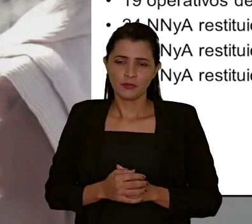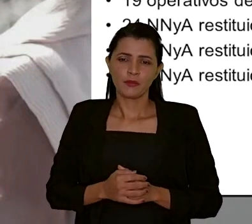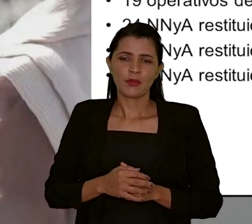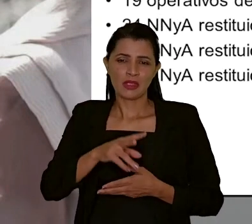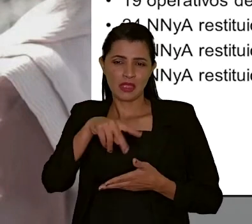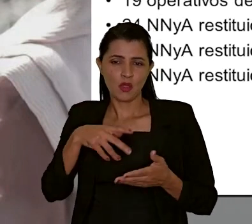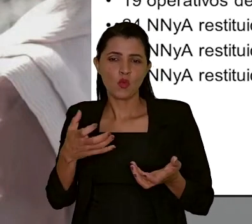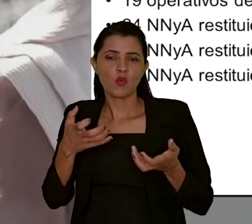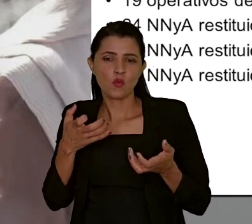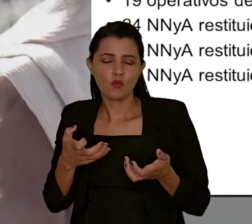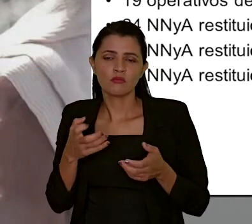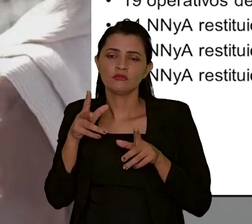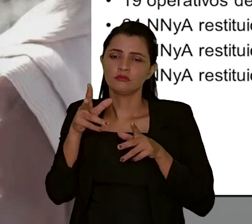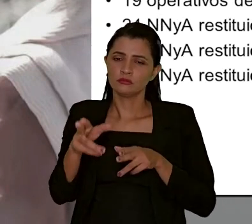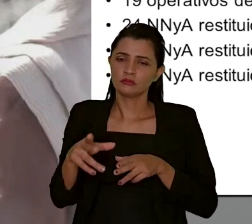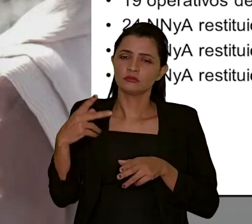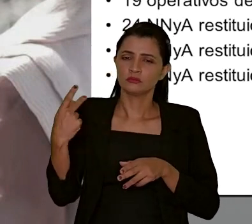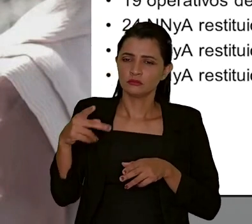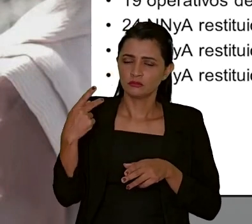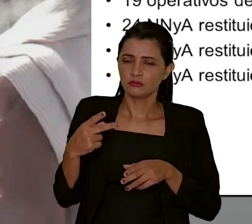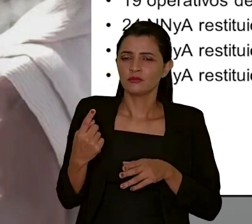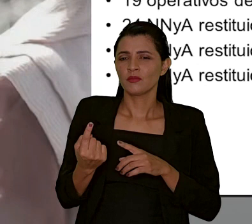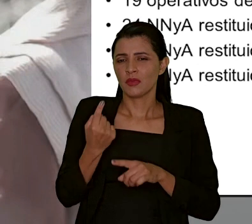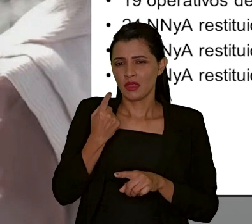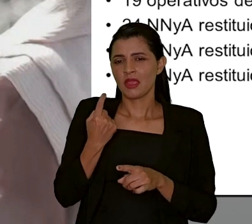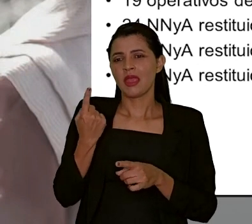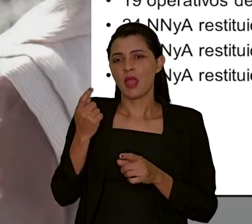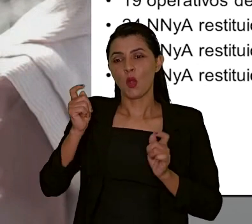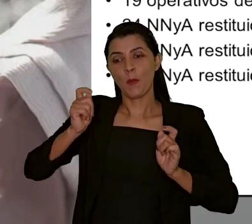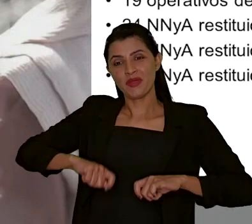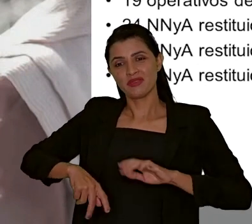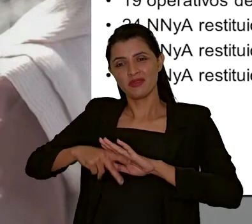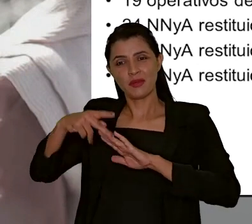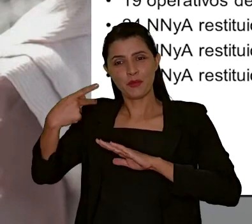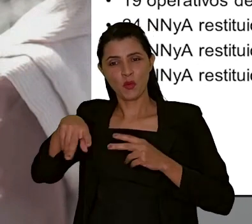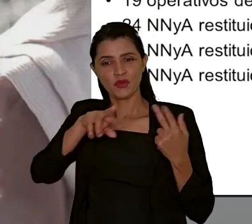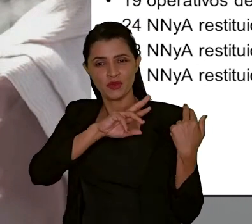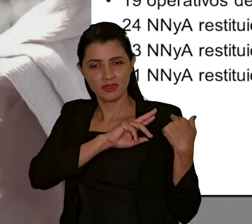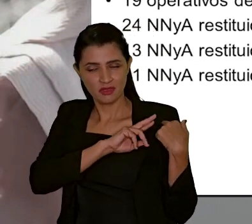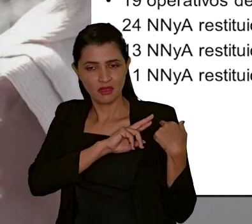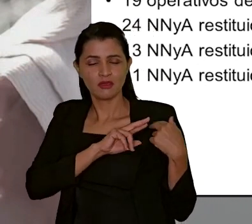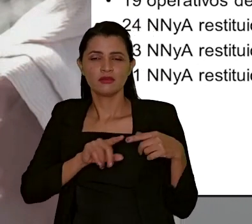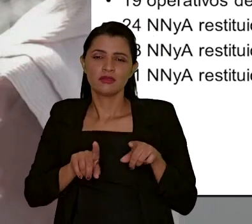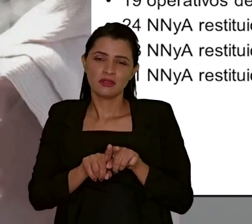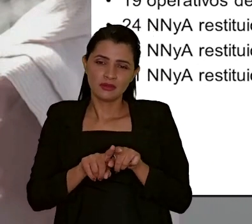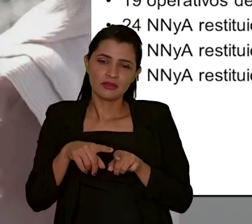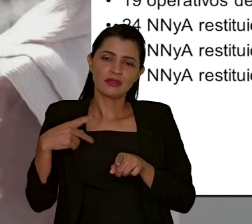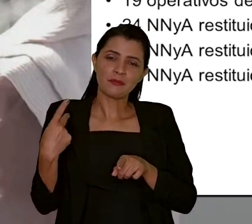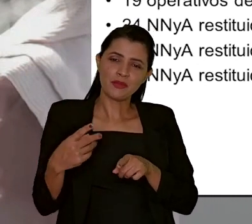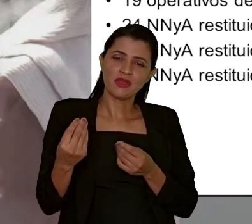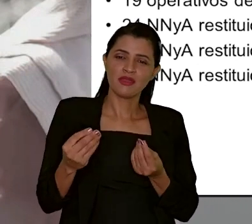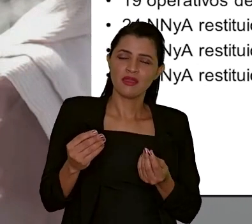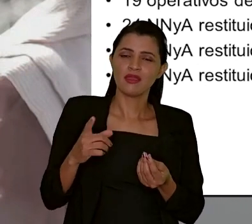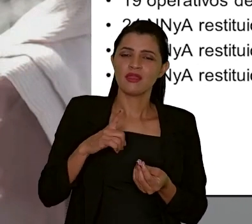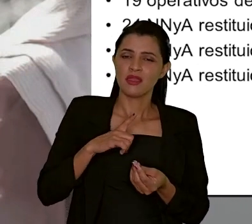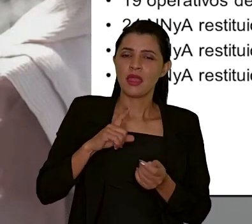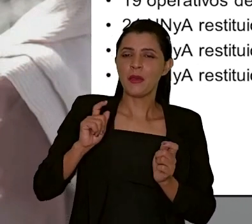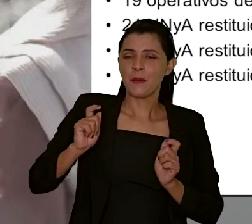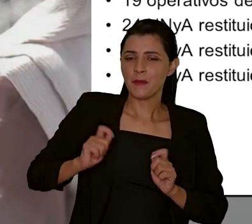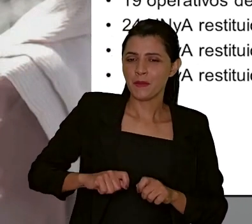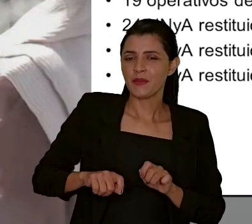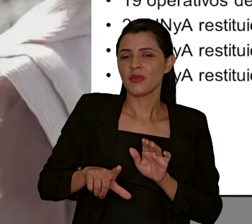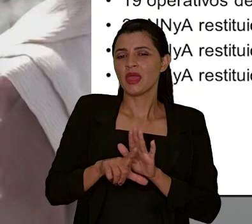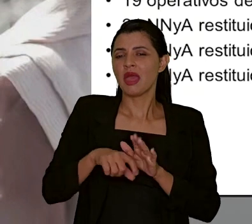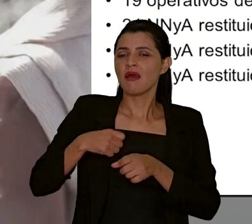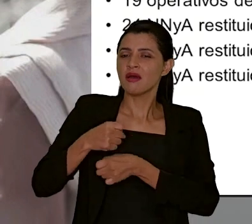Tenemos que con jueces especializados, con concentración de competencia, tenemos que estar resolviendo datos de los 2